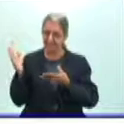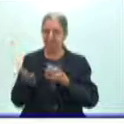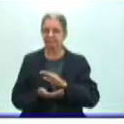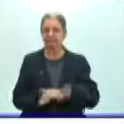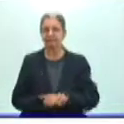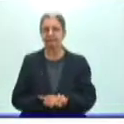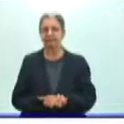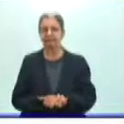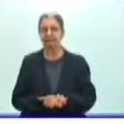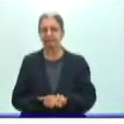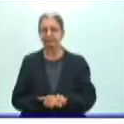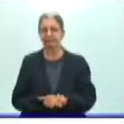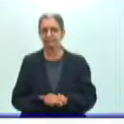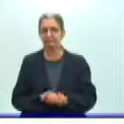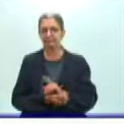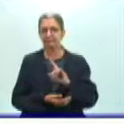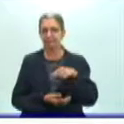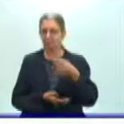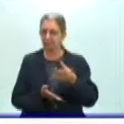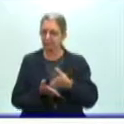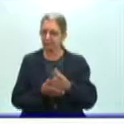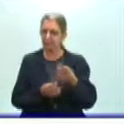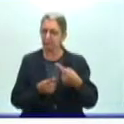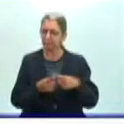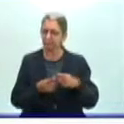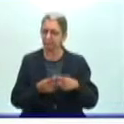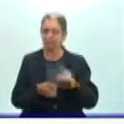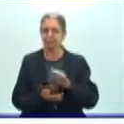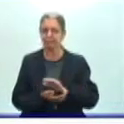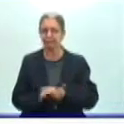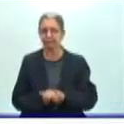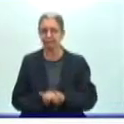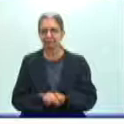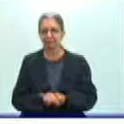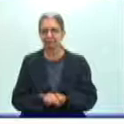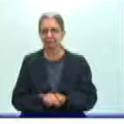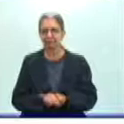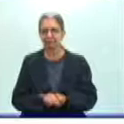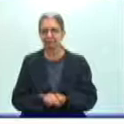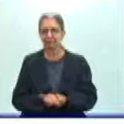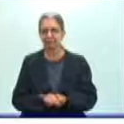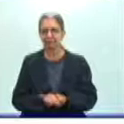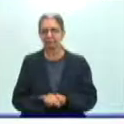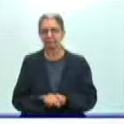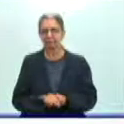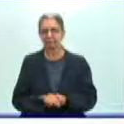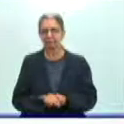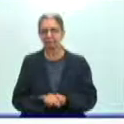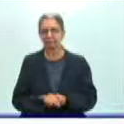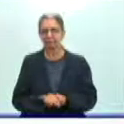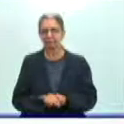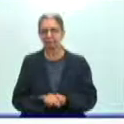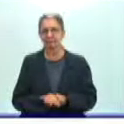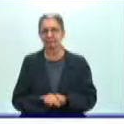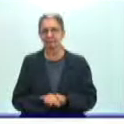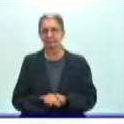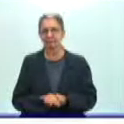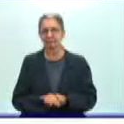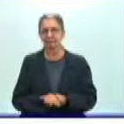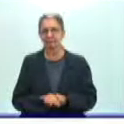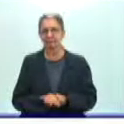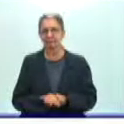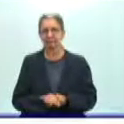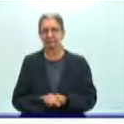pantalla. Para continuar calculando el valor del ángulo